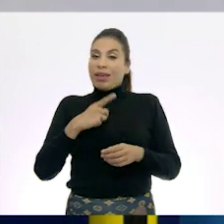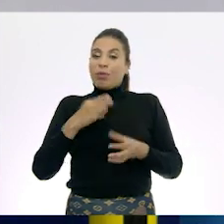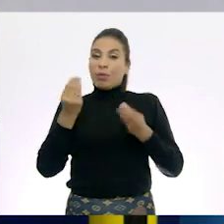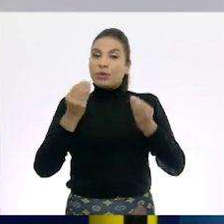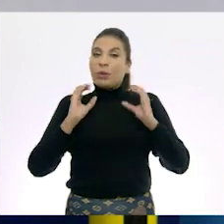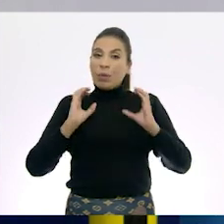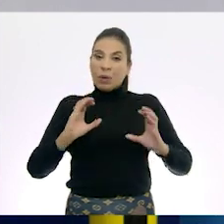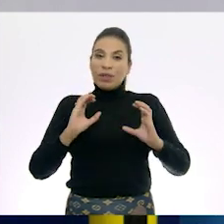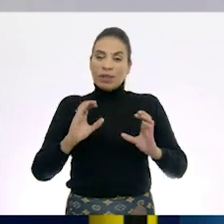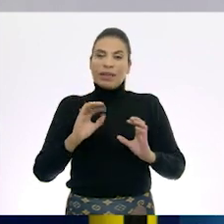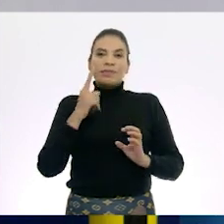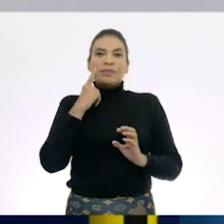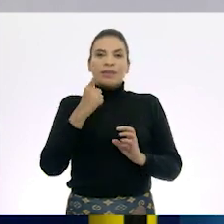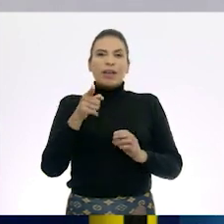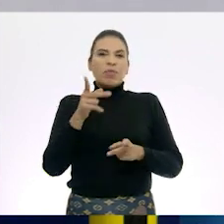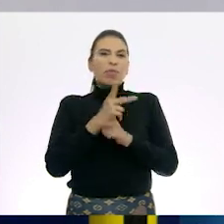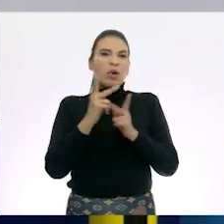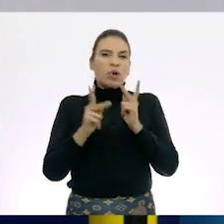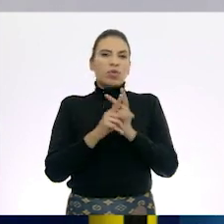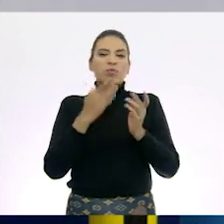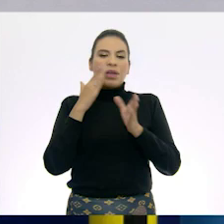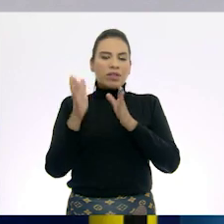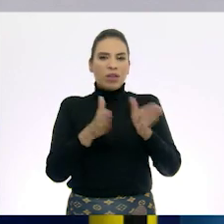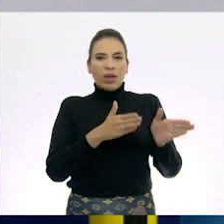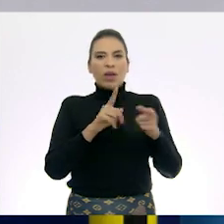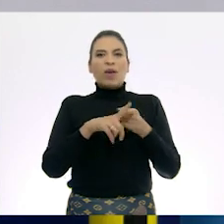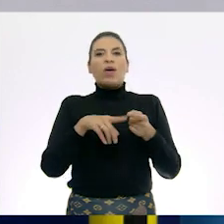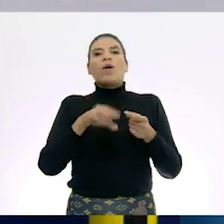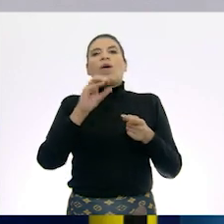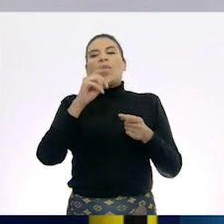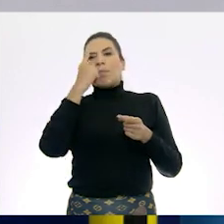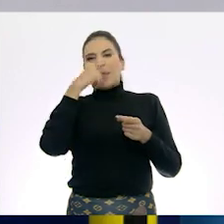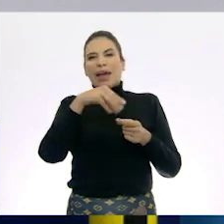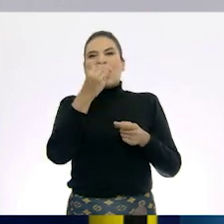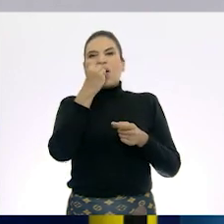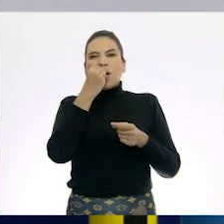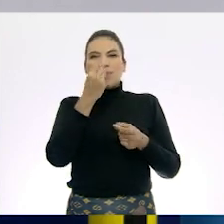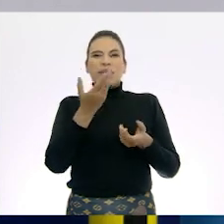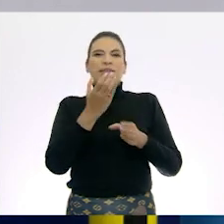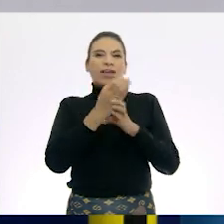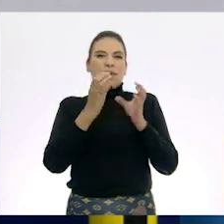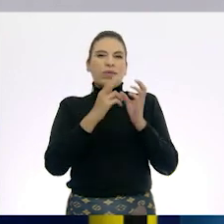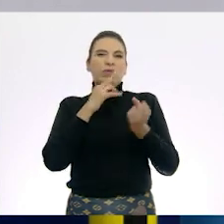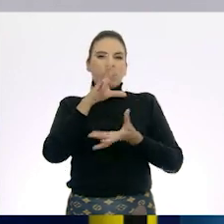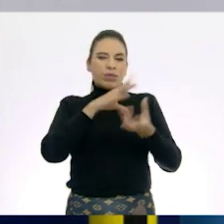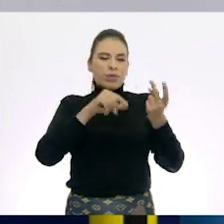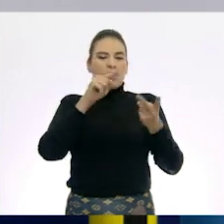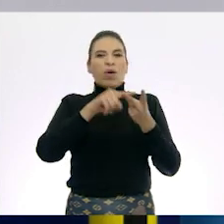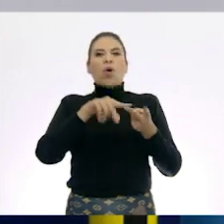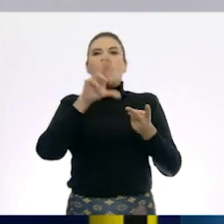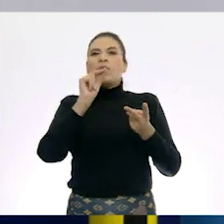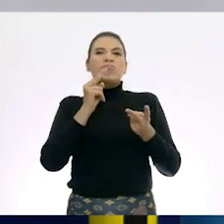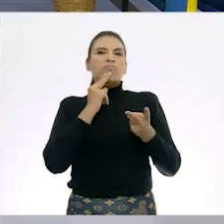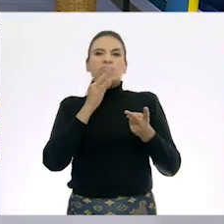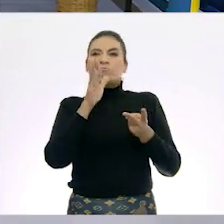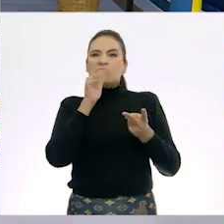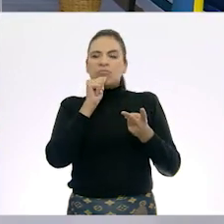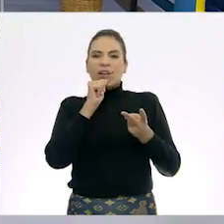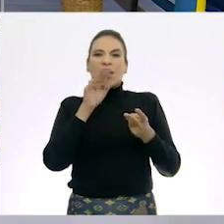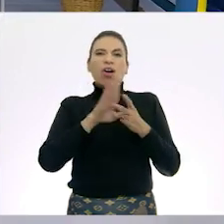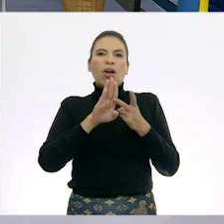muchísimo cuidado de ver si es un producto orgánico, inorgánico o que a lo mejor puede ser reciclable. Muy bien,